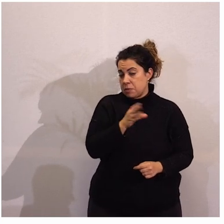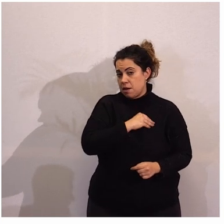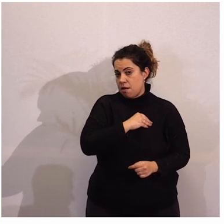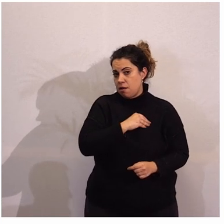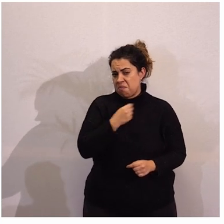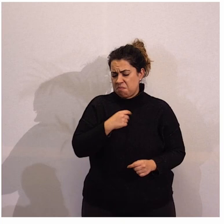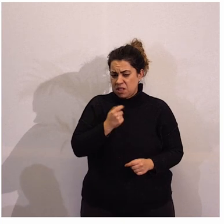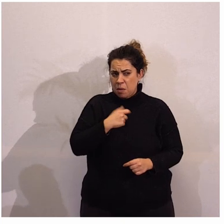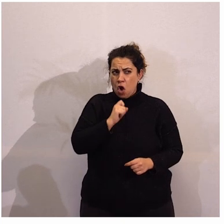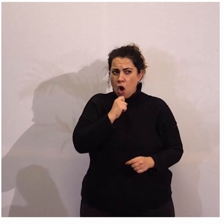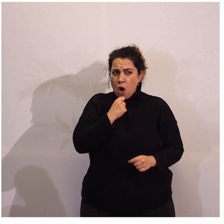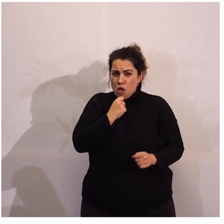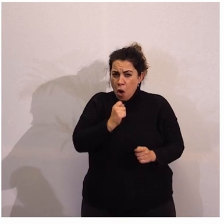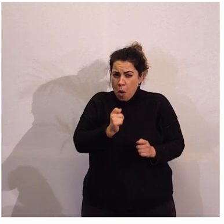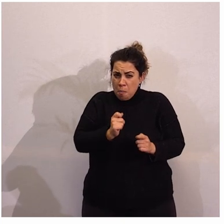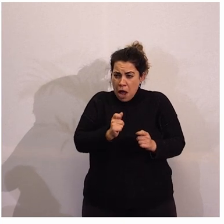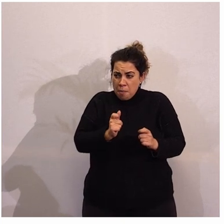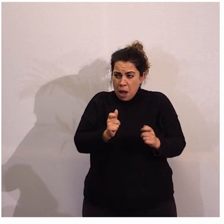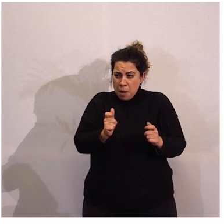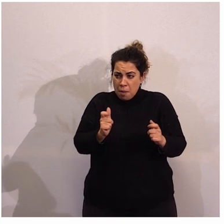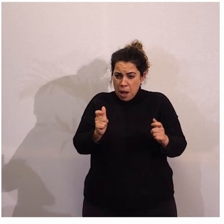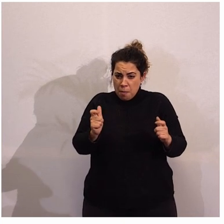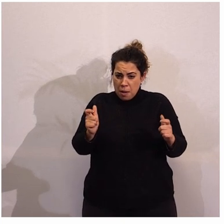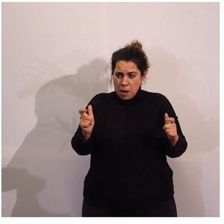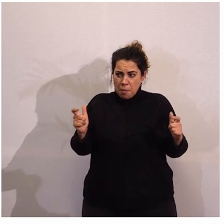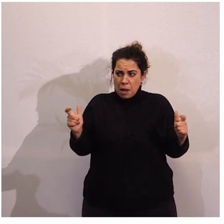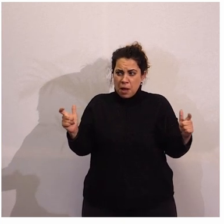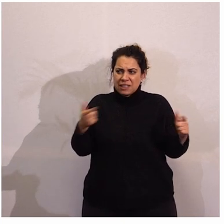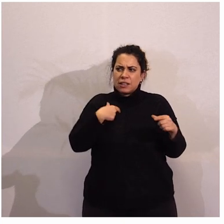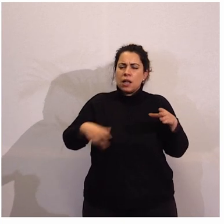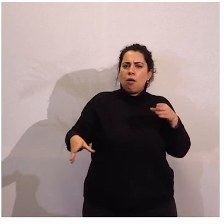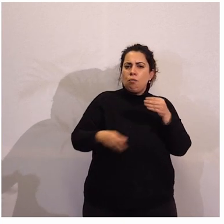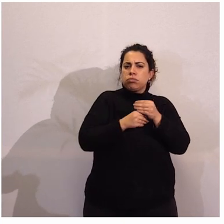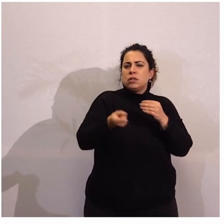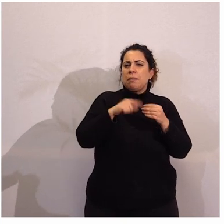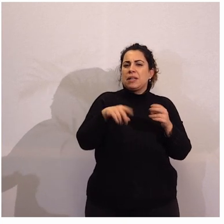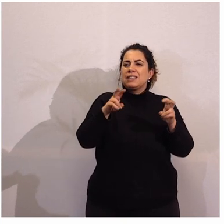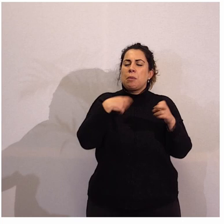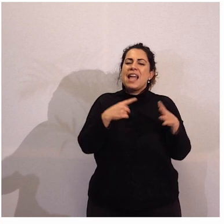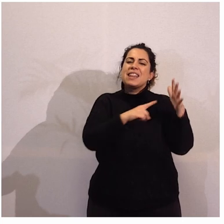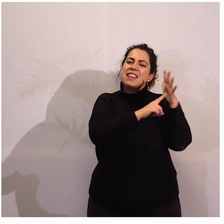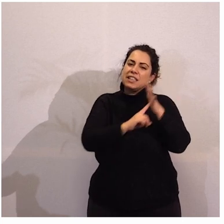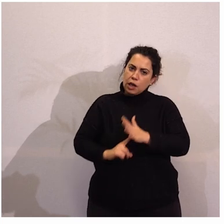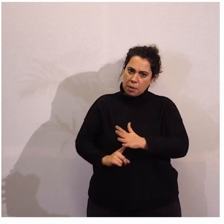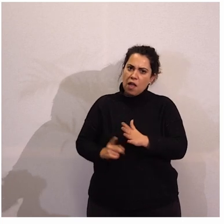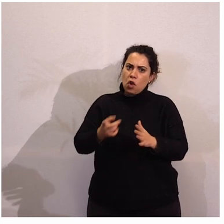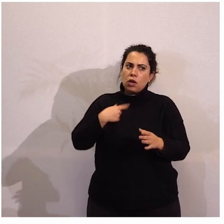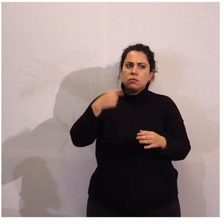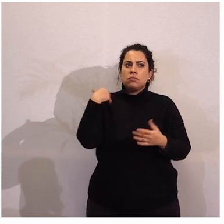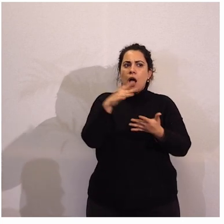que creciendo, yo quería añadir que aparte de las discriminaciones de las que hemos estado